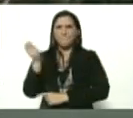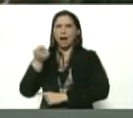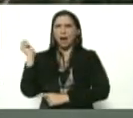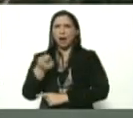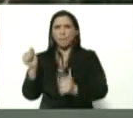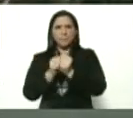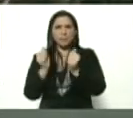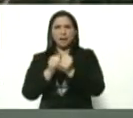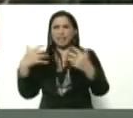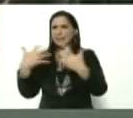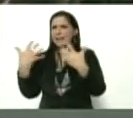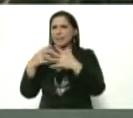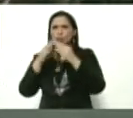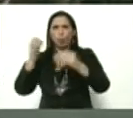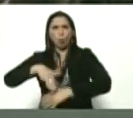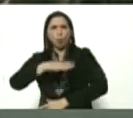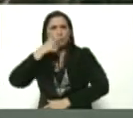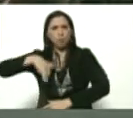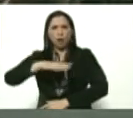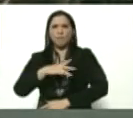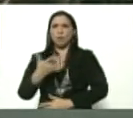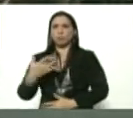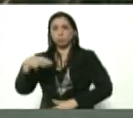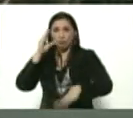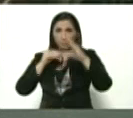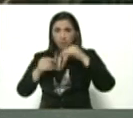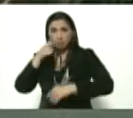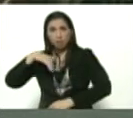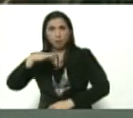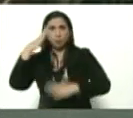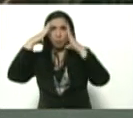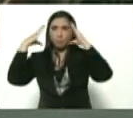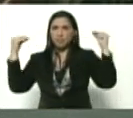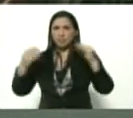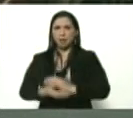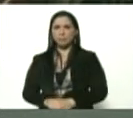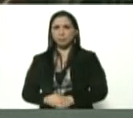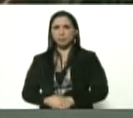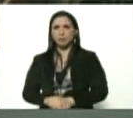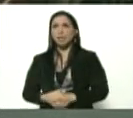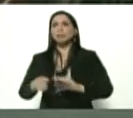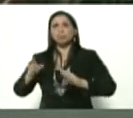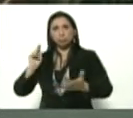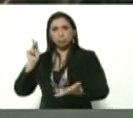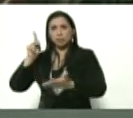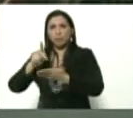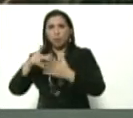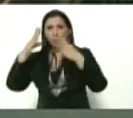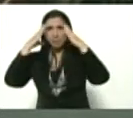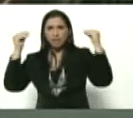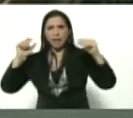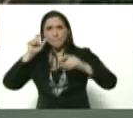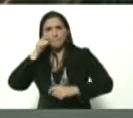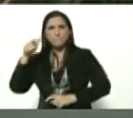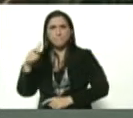la guerra de todo el pueblo, aprendida del pueblo de Vietnam, que llevó al Vietnam a la victoria hace 45 años.